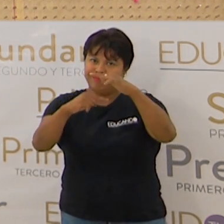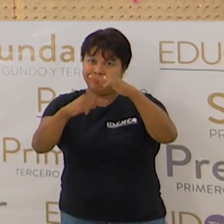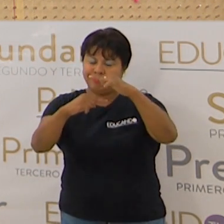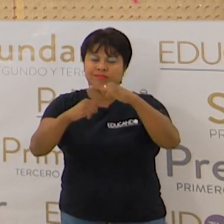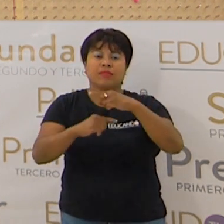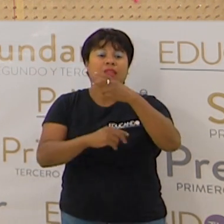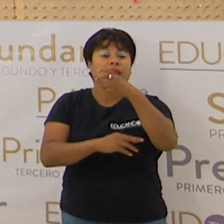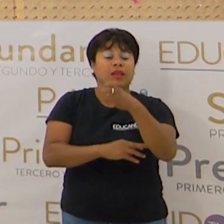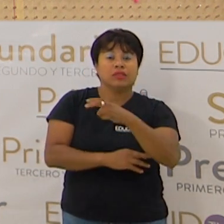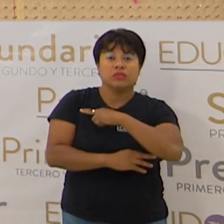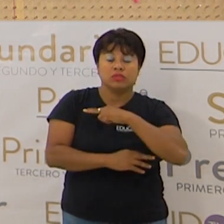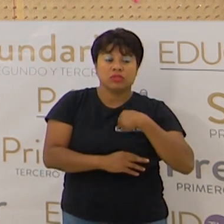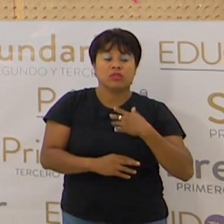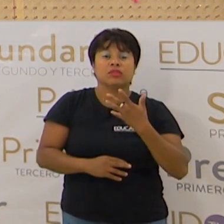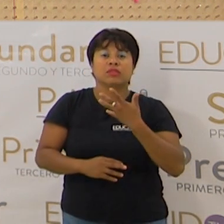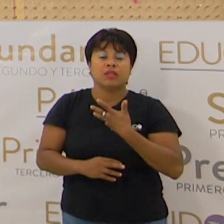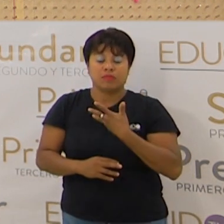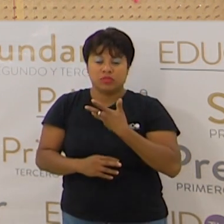tenemos